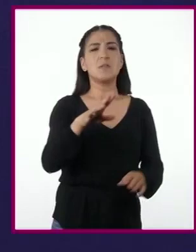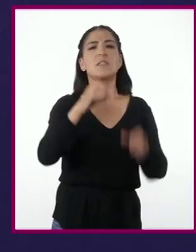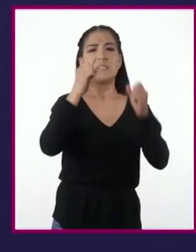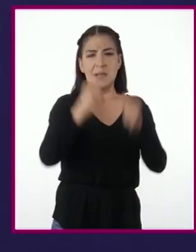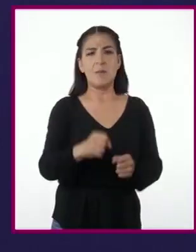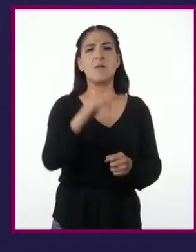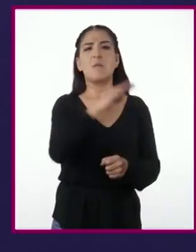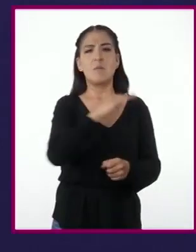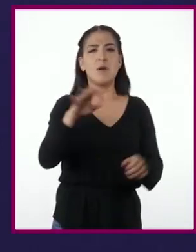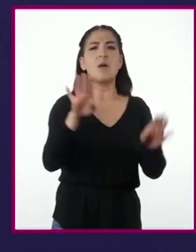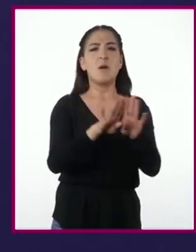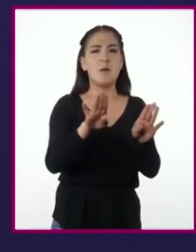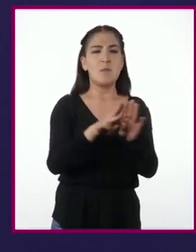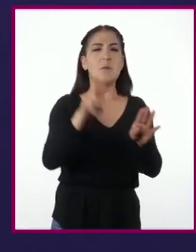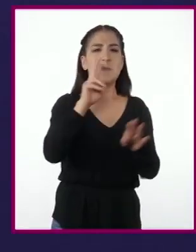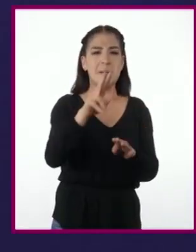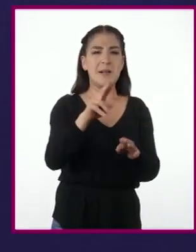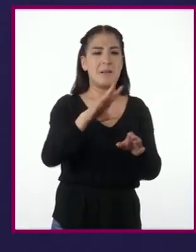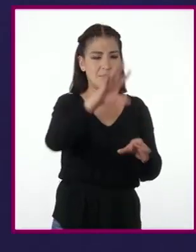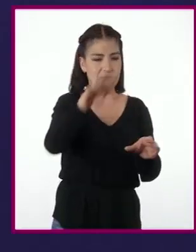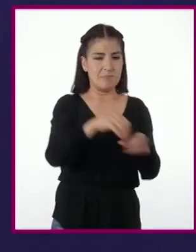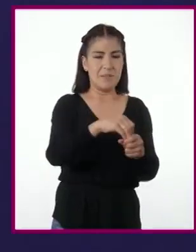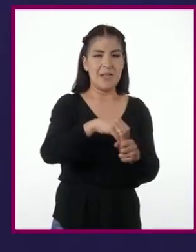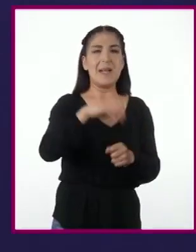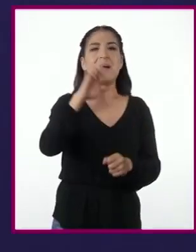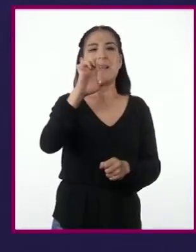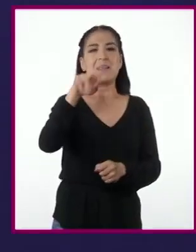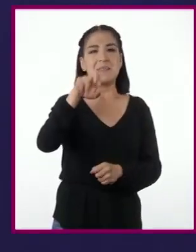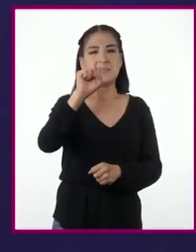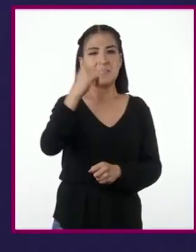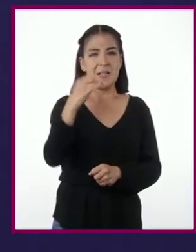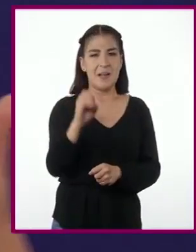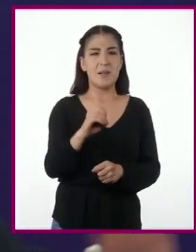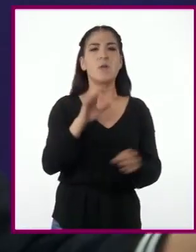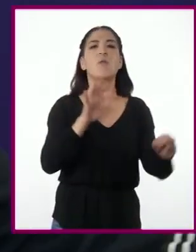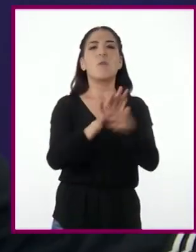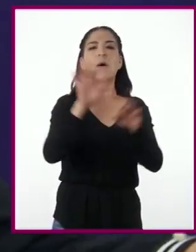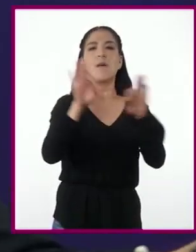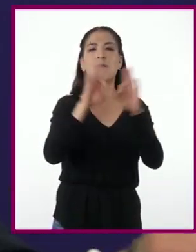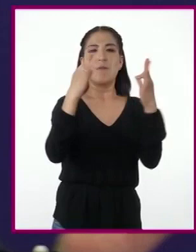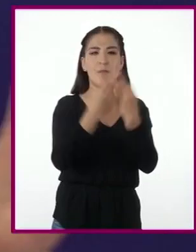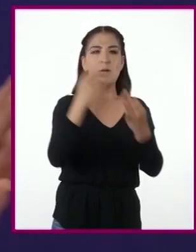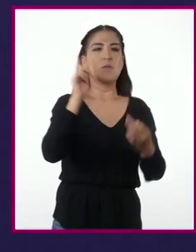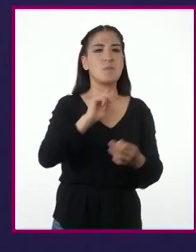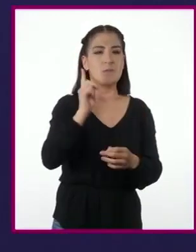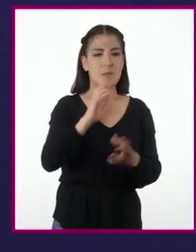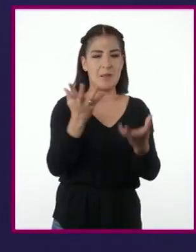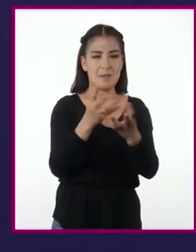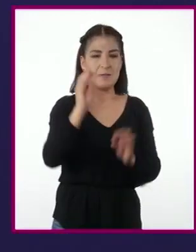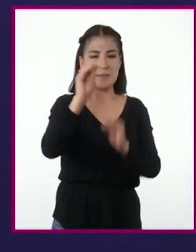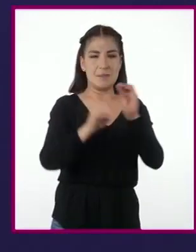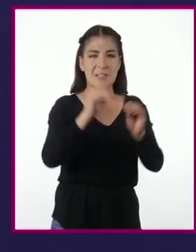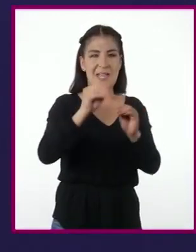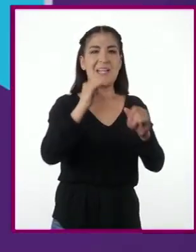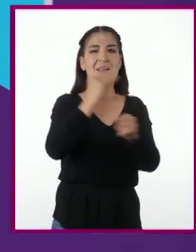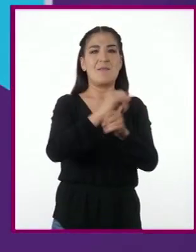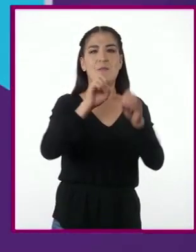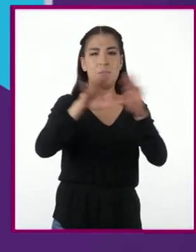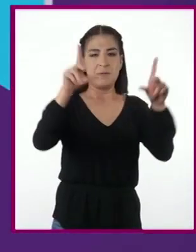los principales elementos del ensayo y la forma en que la autora integró la información.